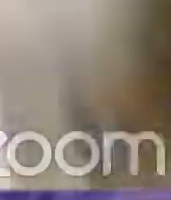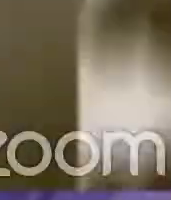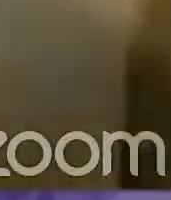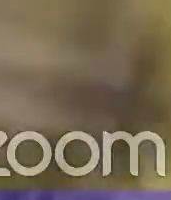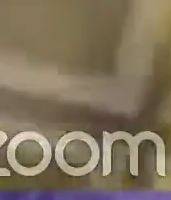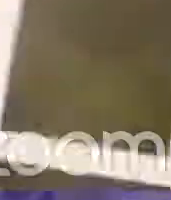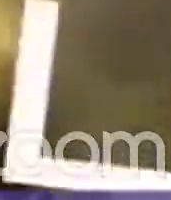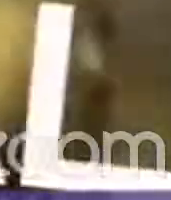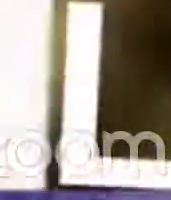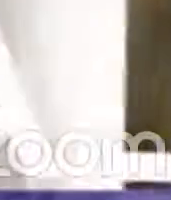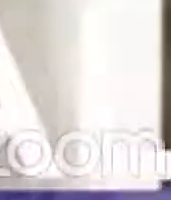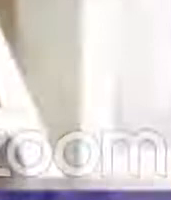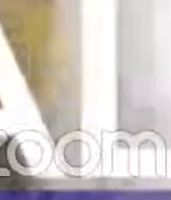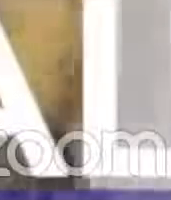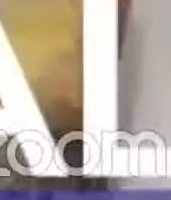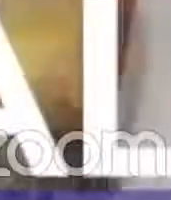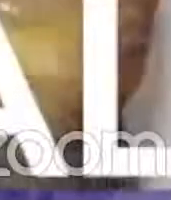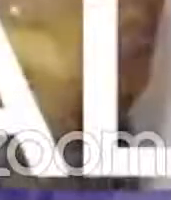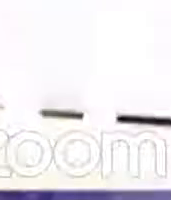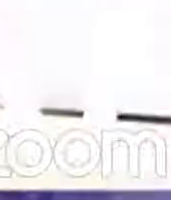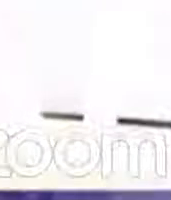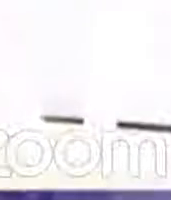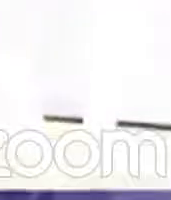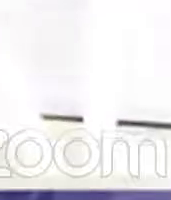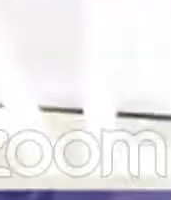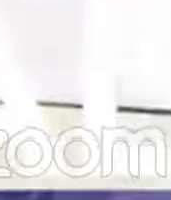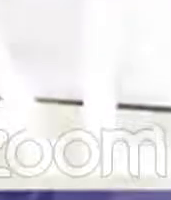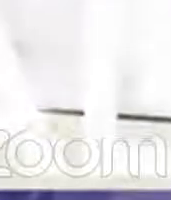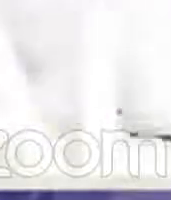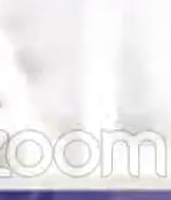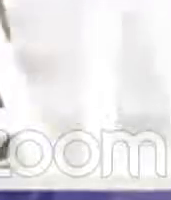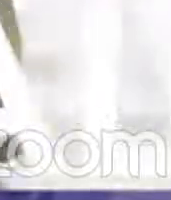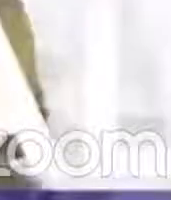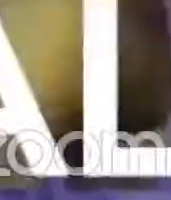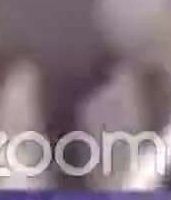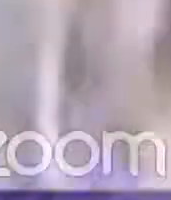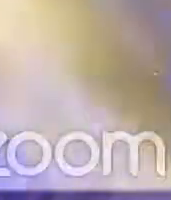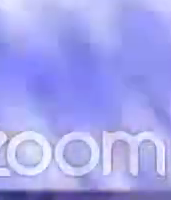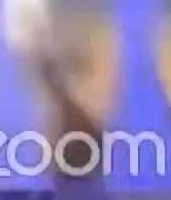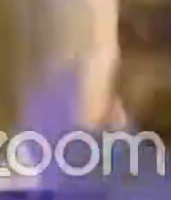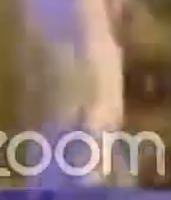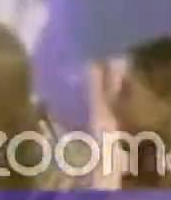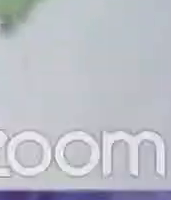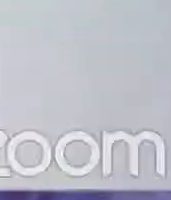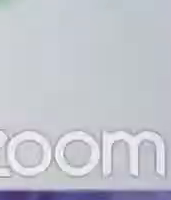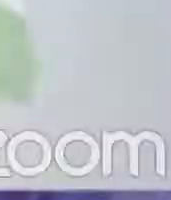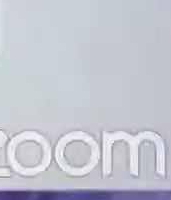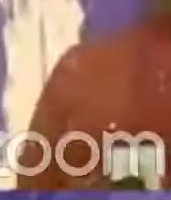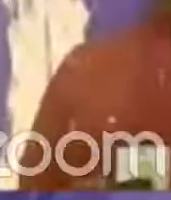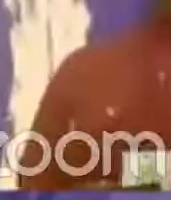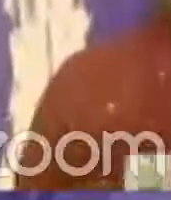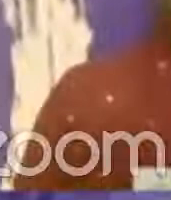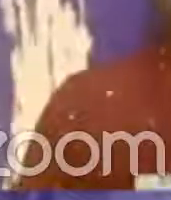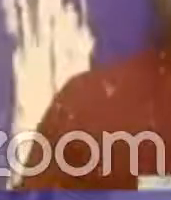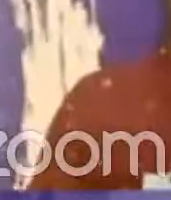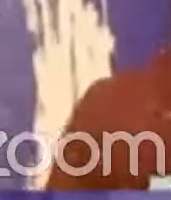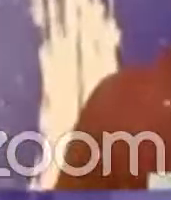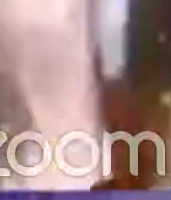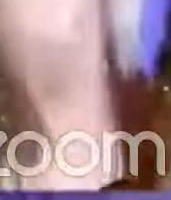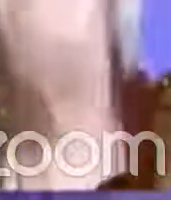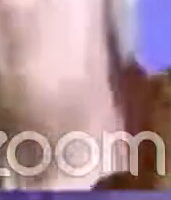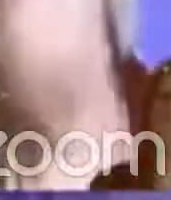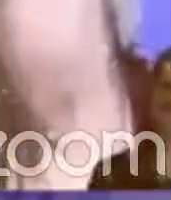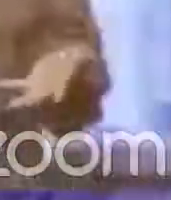de que tu deseo ardiente está más fuerte que nunca. Detona todo ese potencial que llevas dentro. Traza